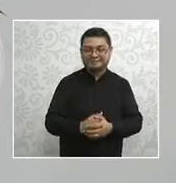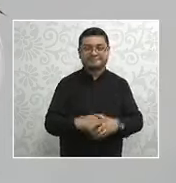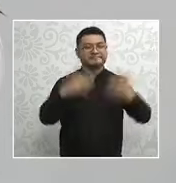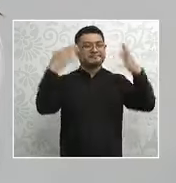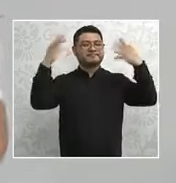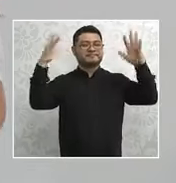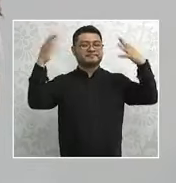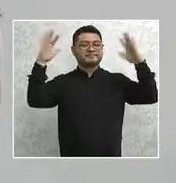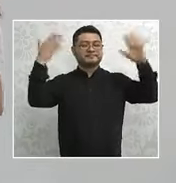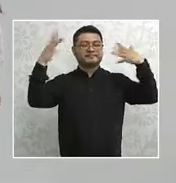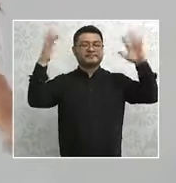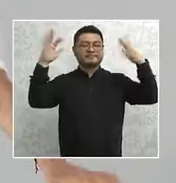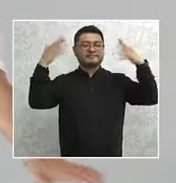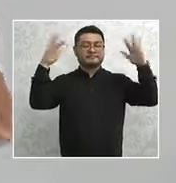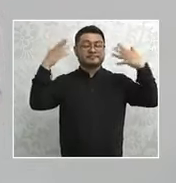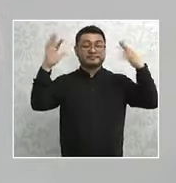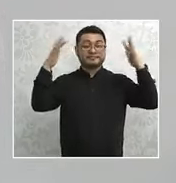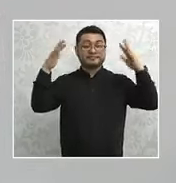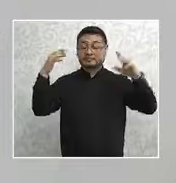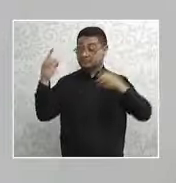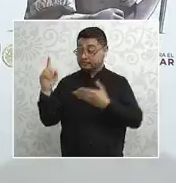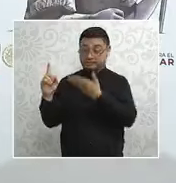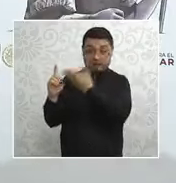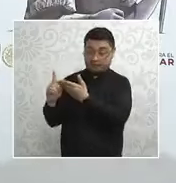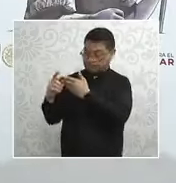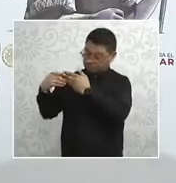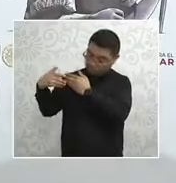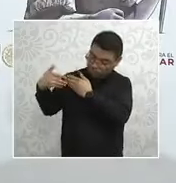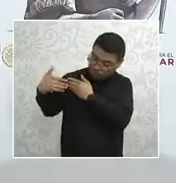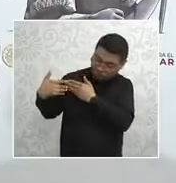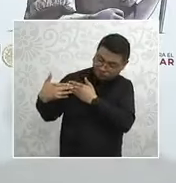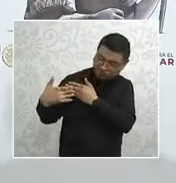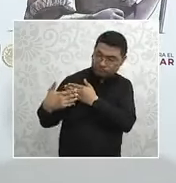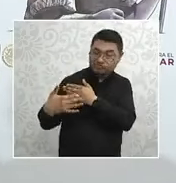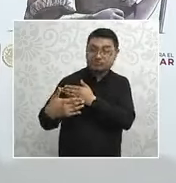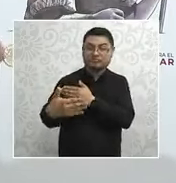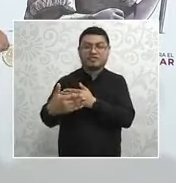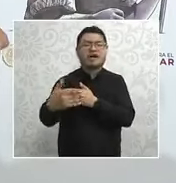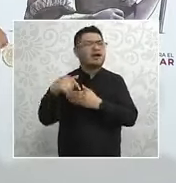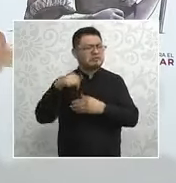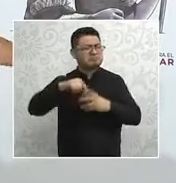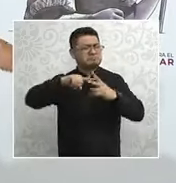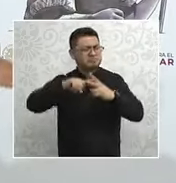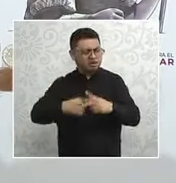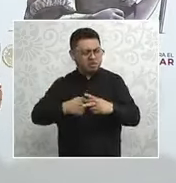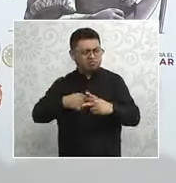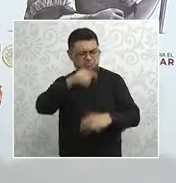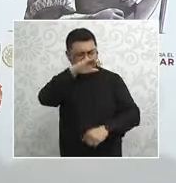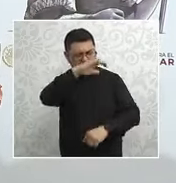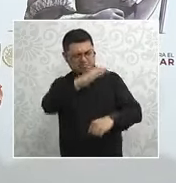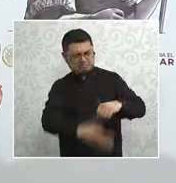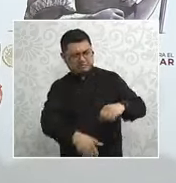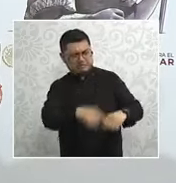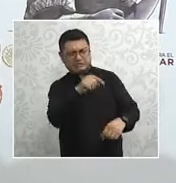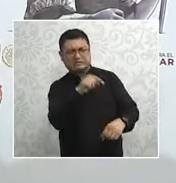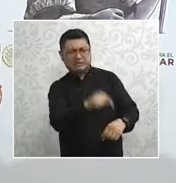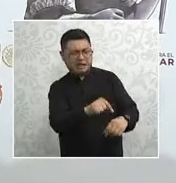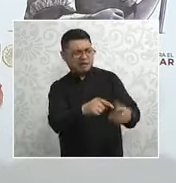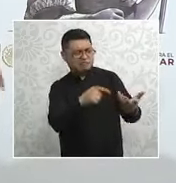ahí se separó el poderío poder